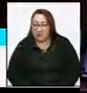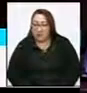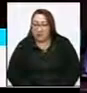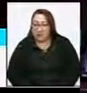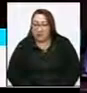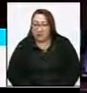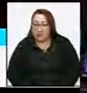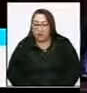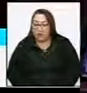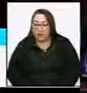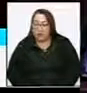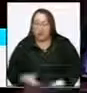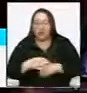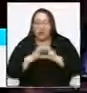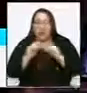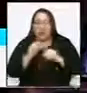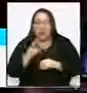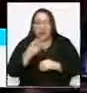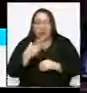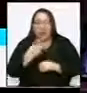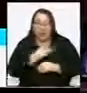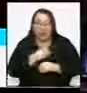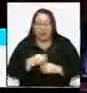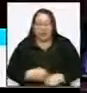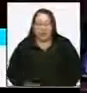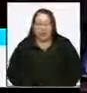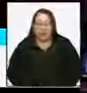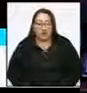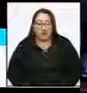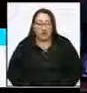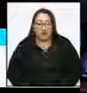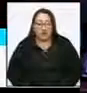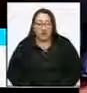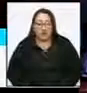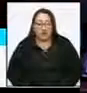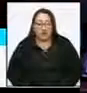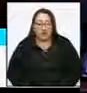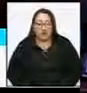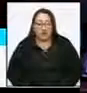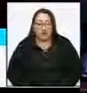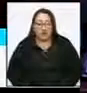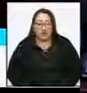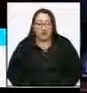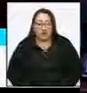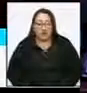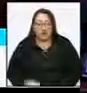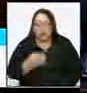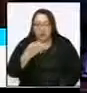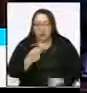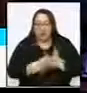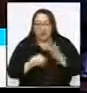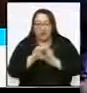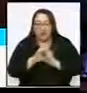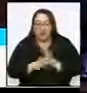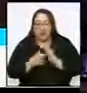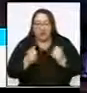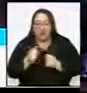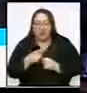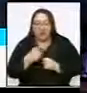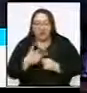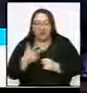respecto a la propuesta del Ejecutivo. Es indudable que la Constitución vigente en el